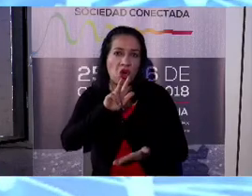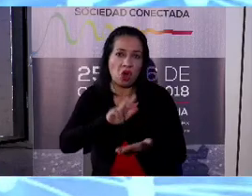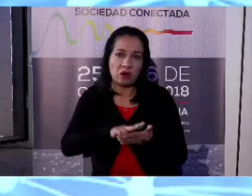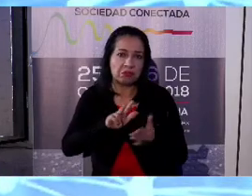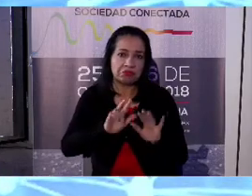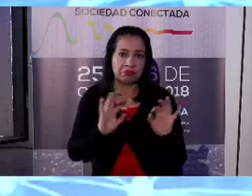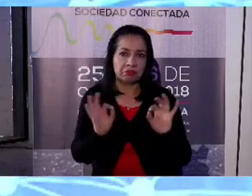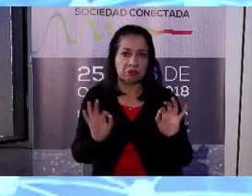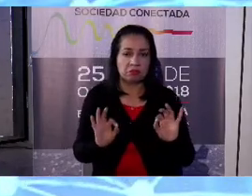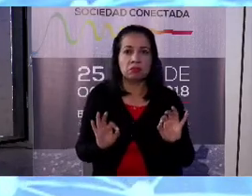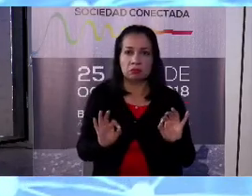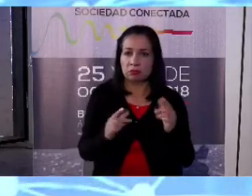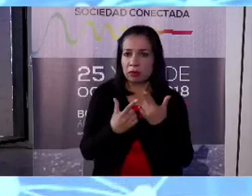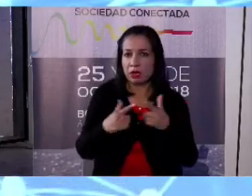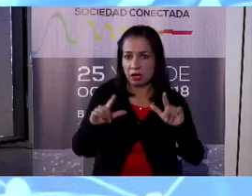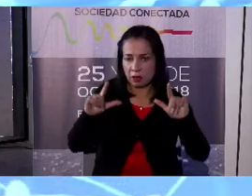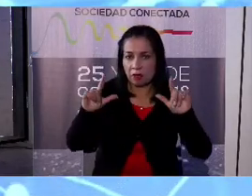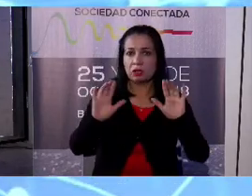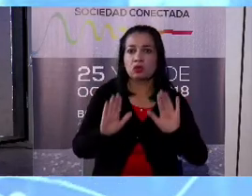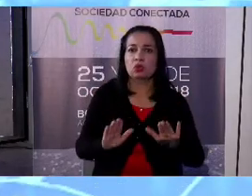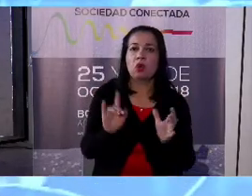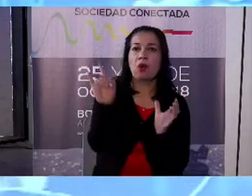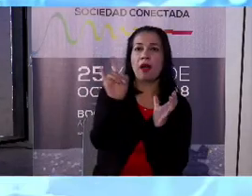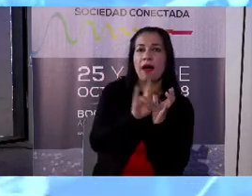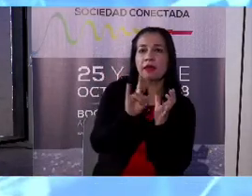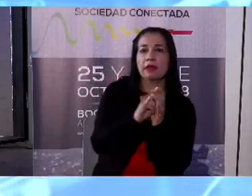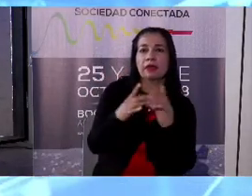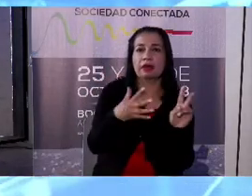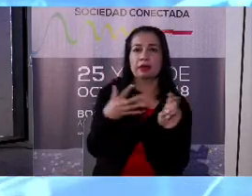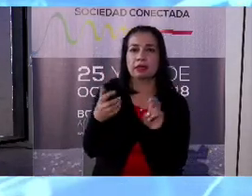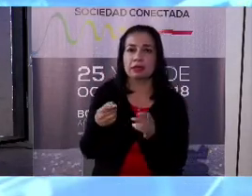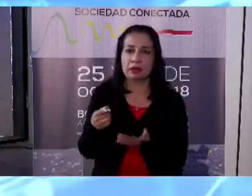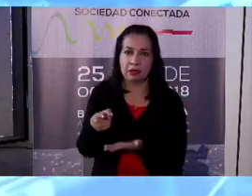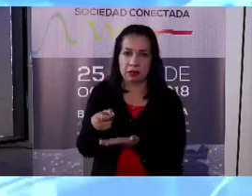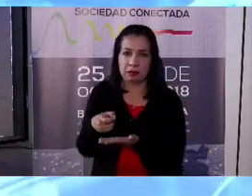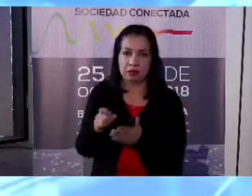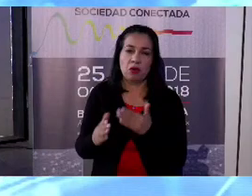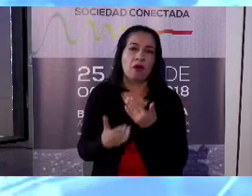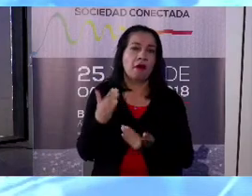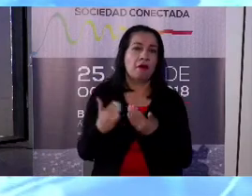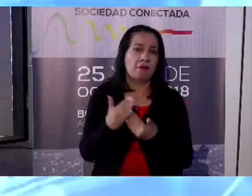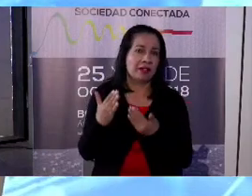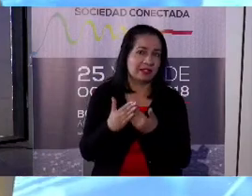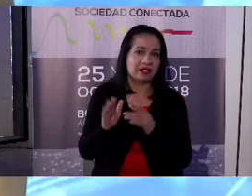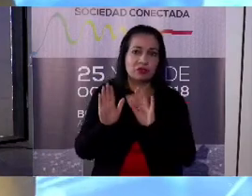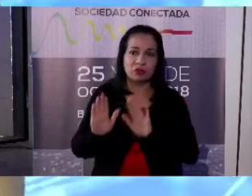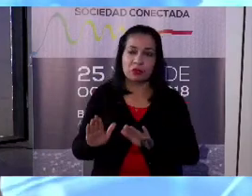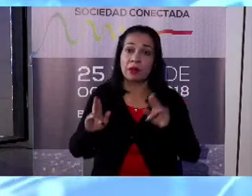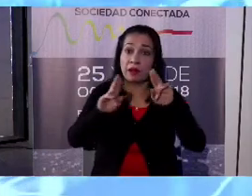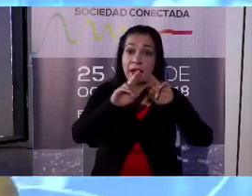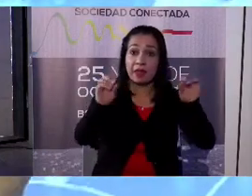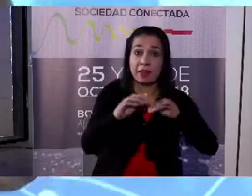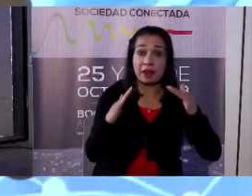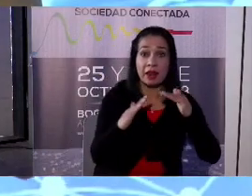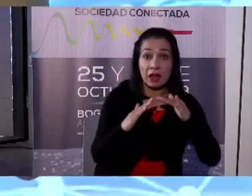estaciones de 2 kg antenas de 700 G más fácil que que instalar internet en la casa e y